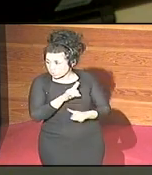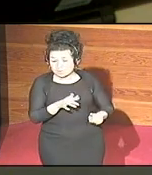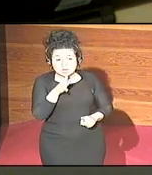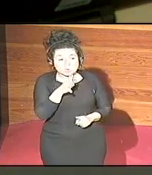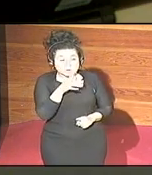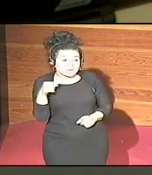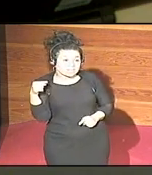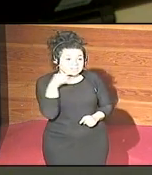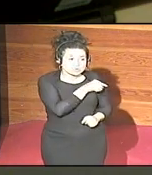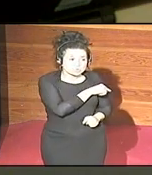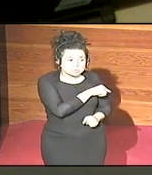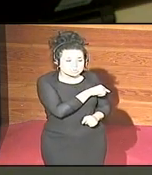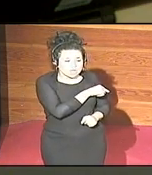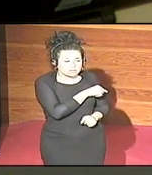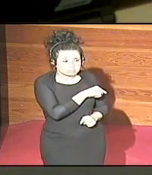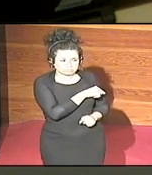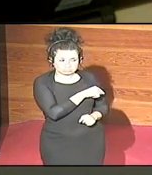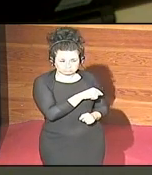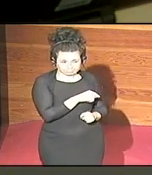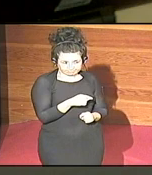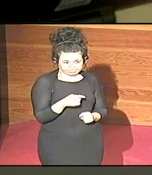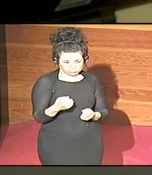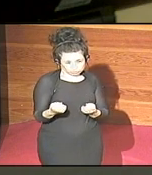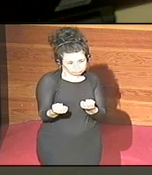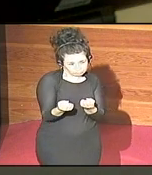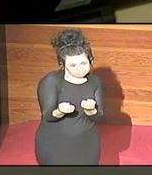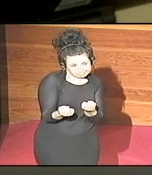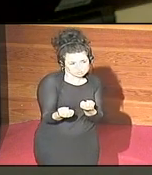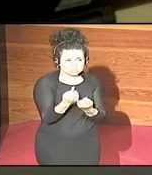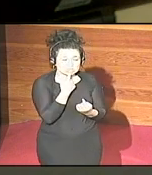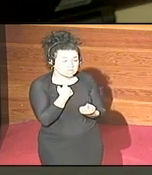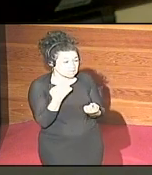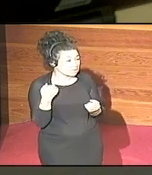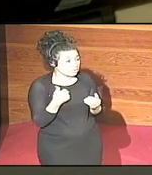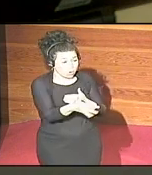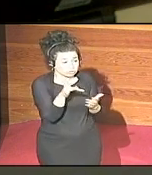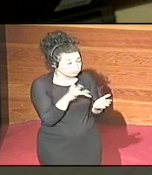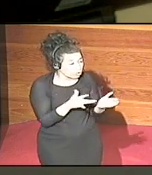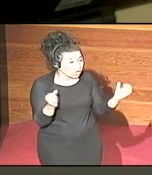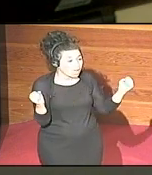Rusia nos está pintando un invierno muy duro, que